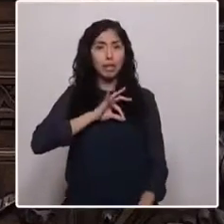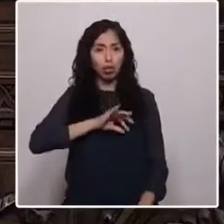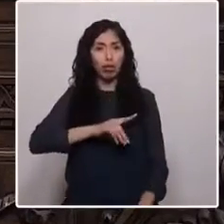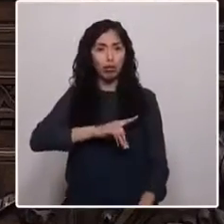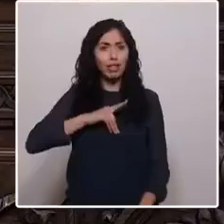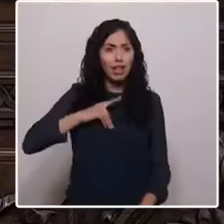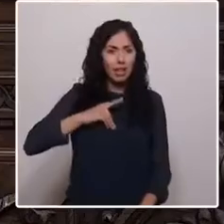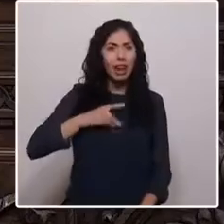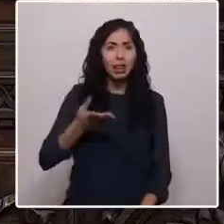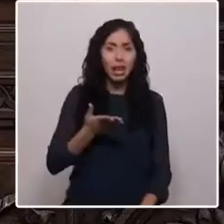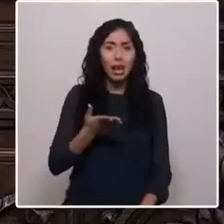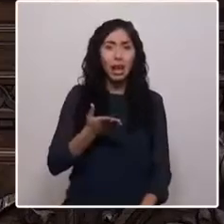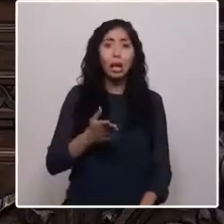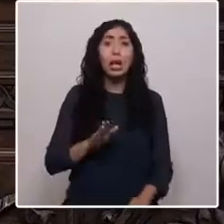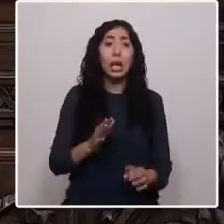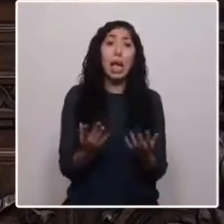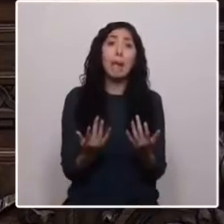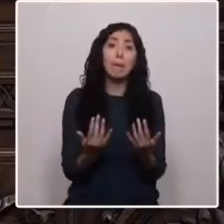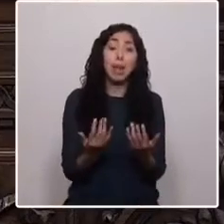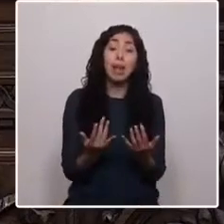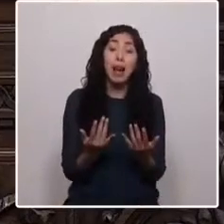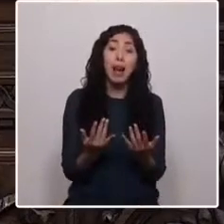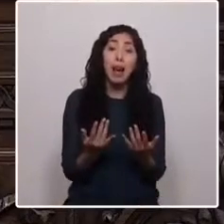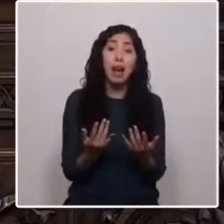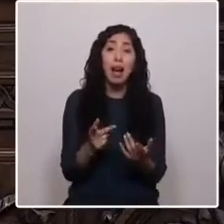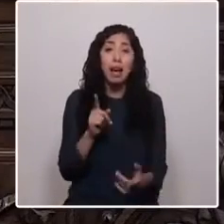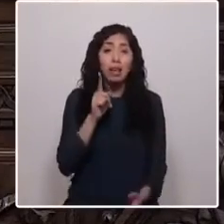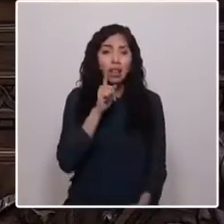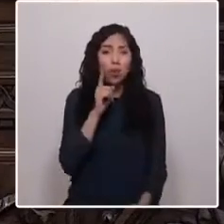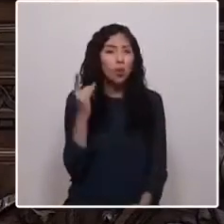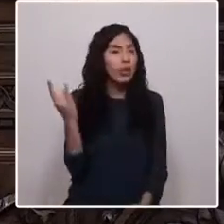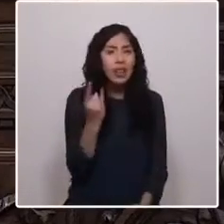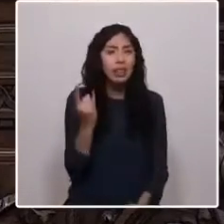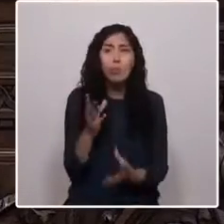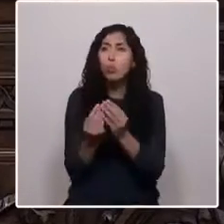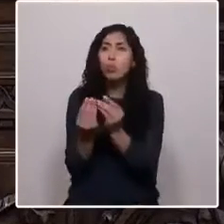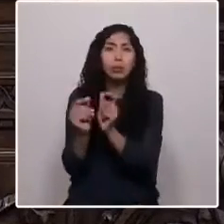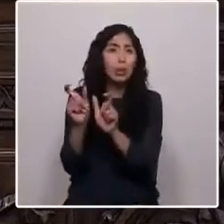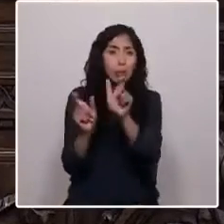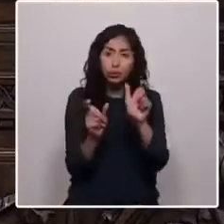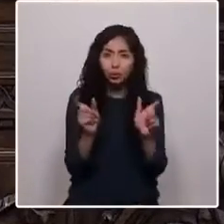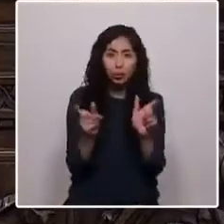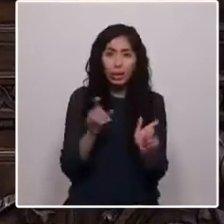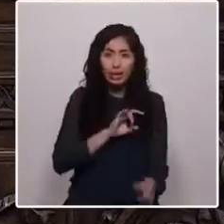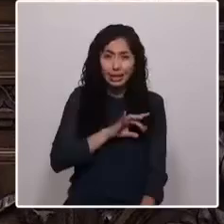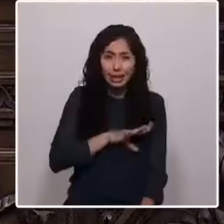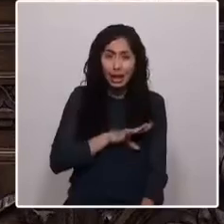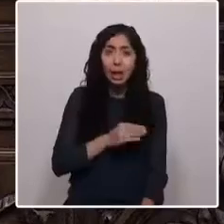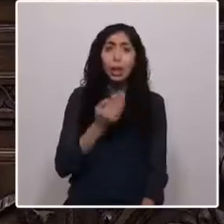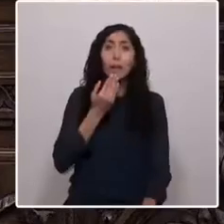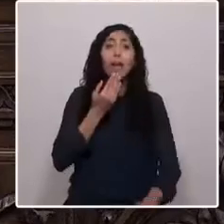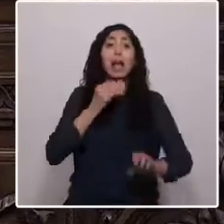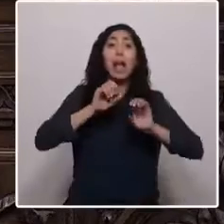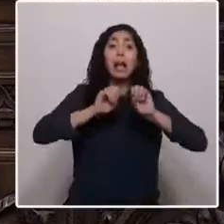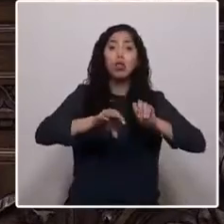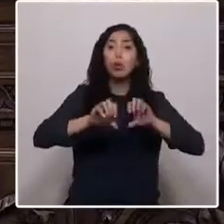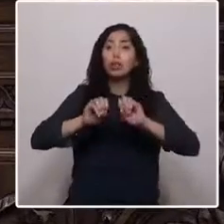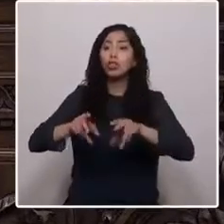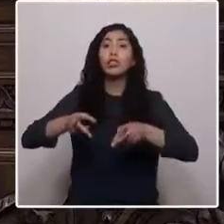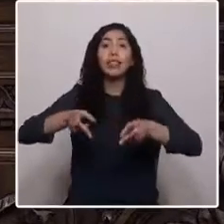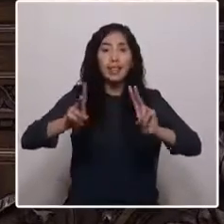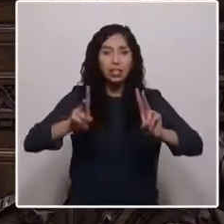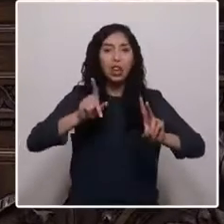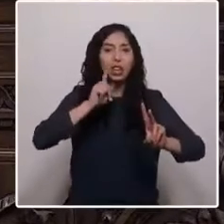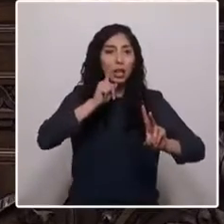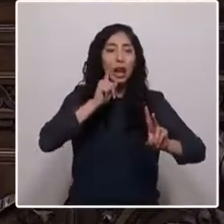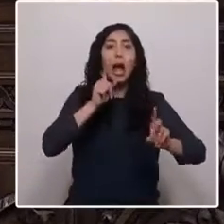esperan de manera urgente miles de compatriotas. Una educación como derecho para nuestros estudiantes que jamás repita